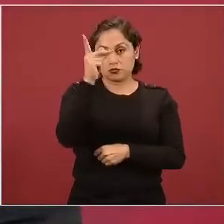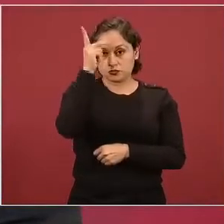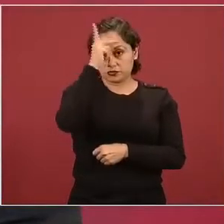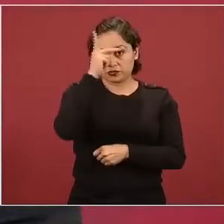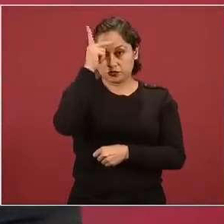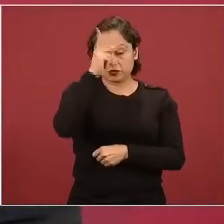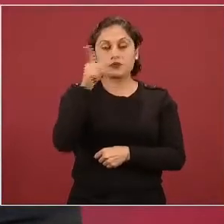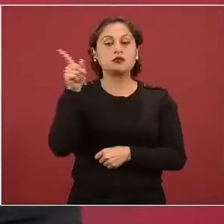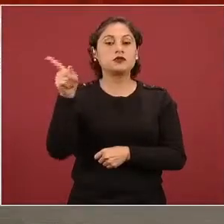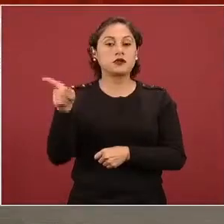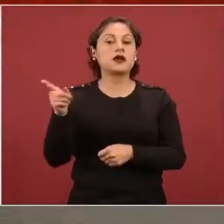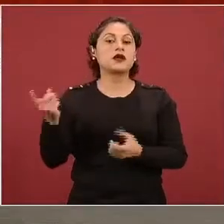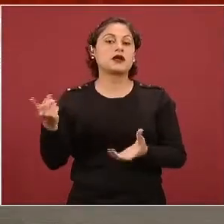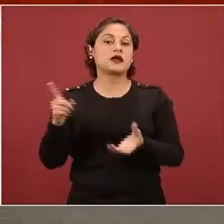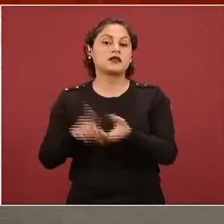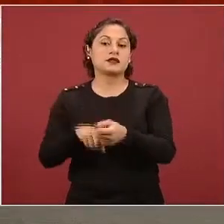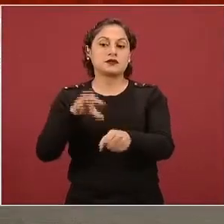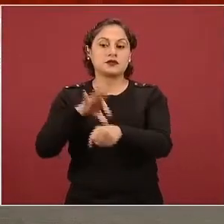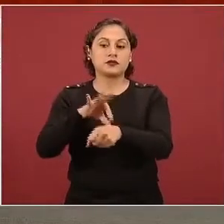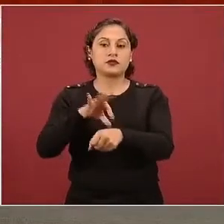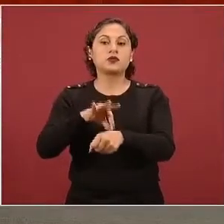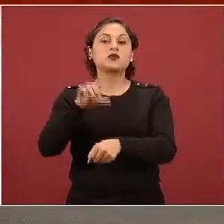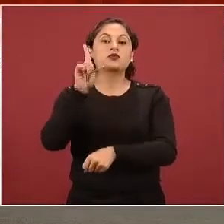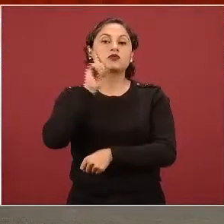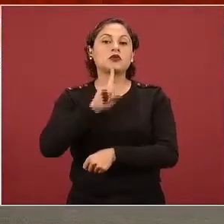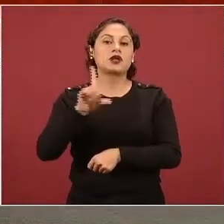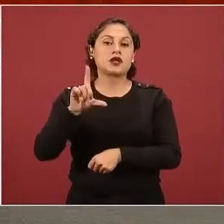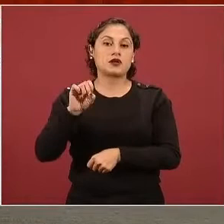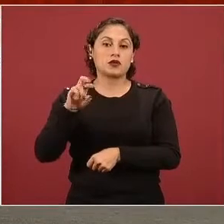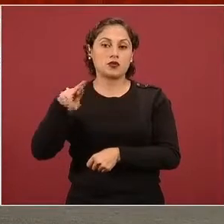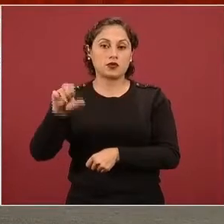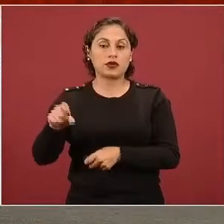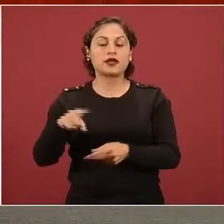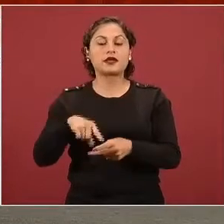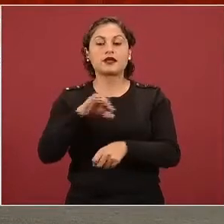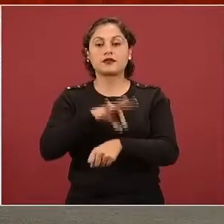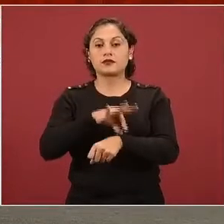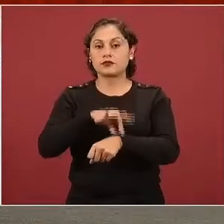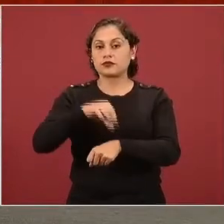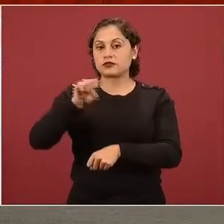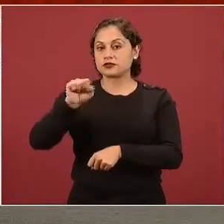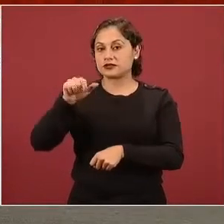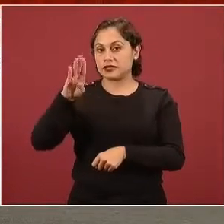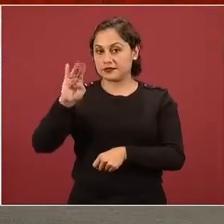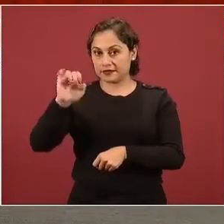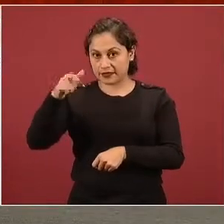participan también la doctora Lorena Rodríguez Bores, el doctor Gadi Sabiki, el doctor